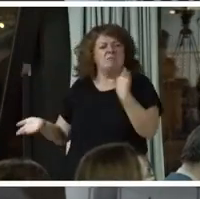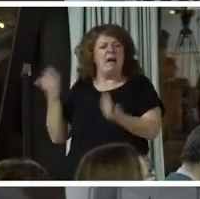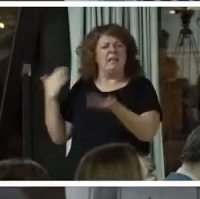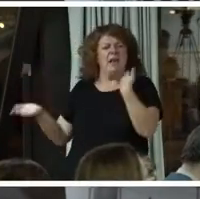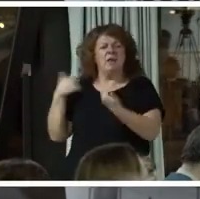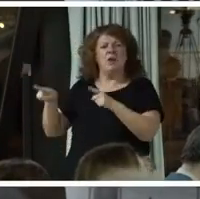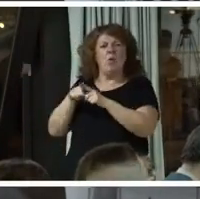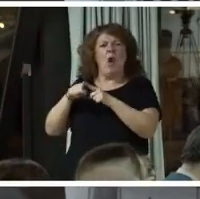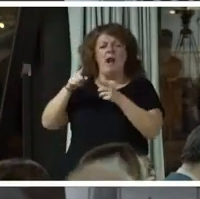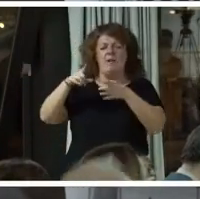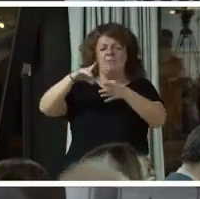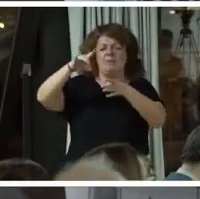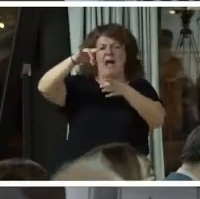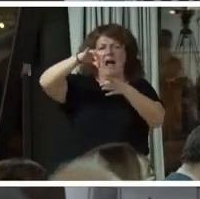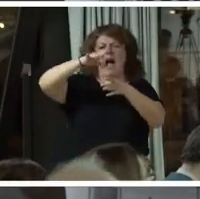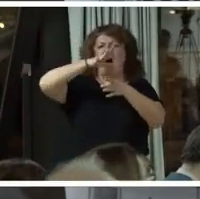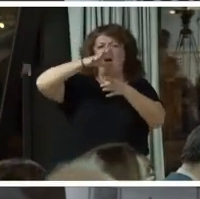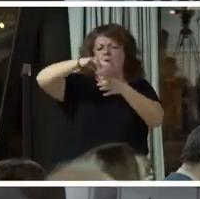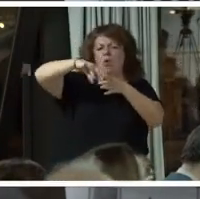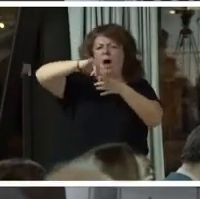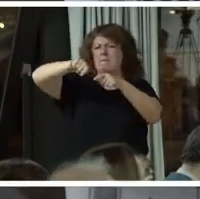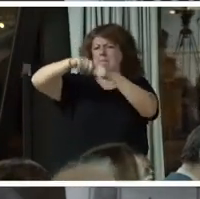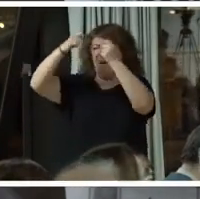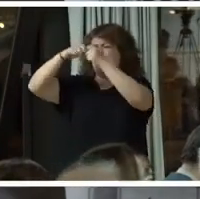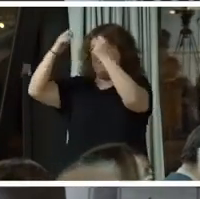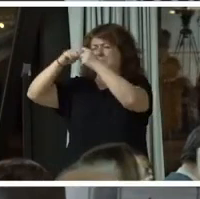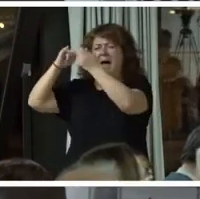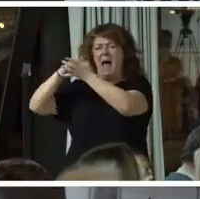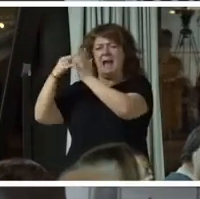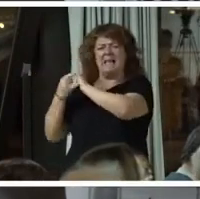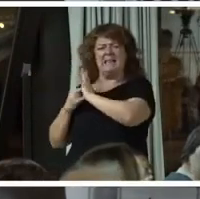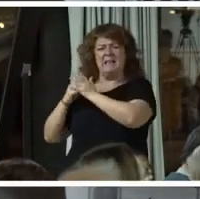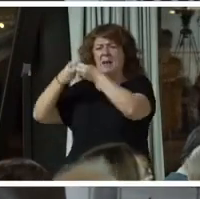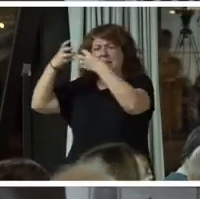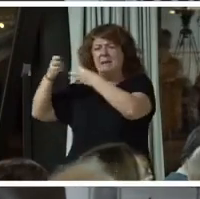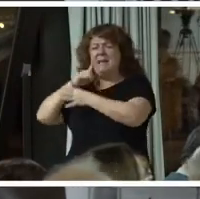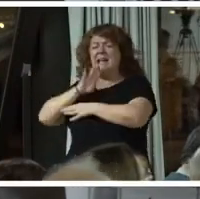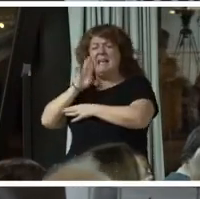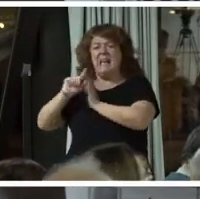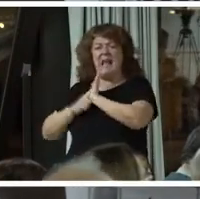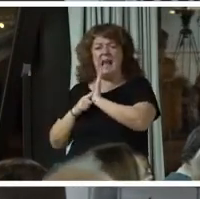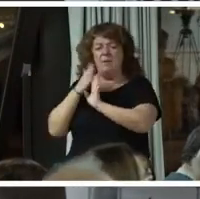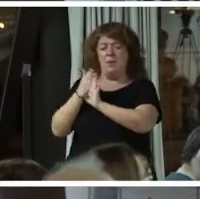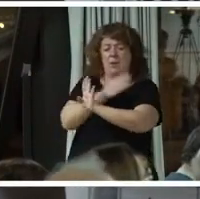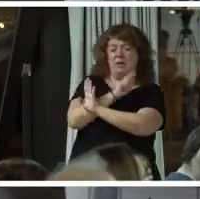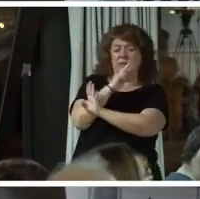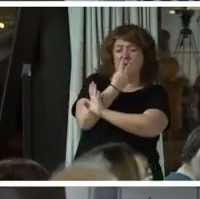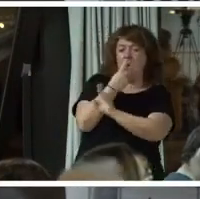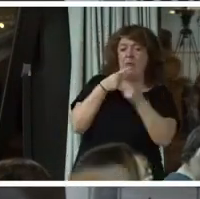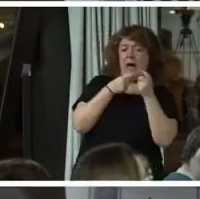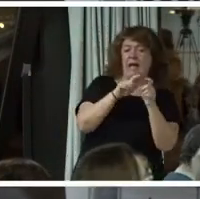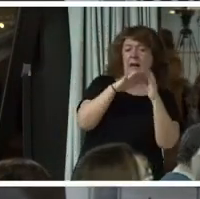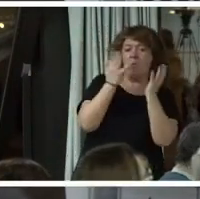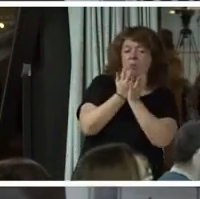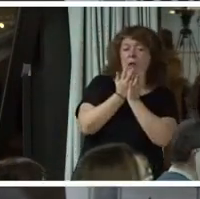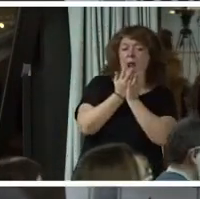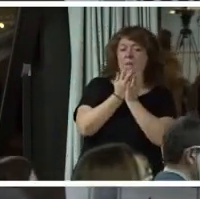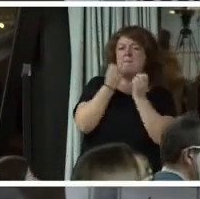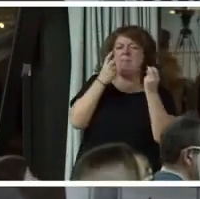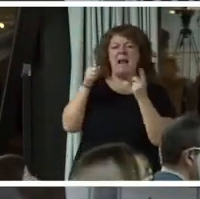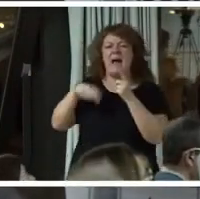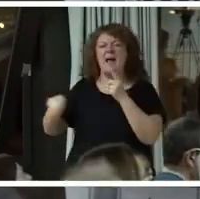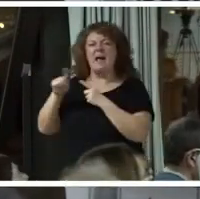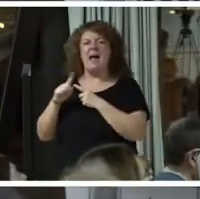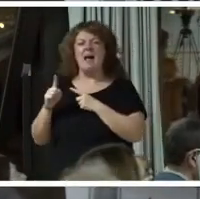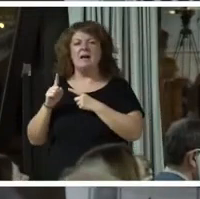como un azucarillo de toda la arquitectura institucional IL legal que se construyó después de la Segunda Guerra Mundial precisamente